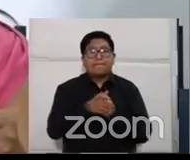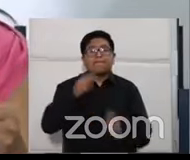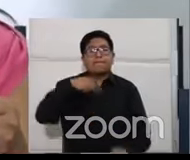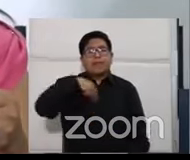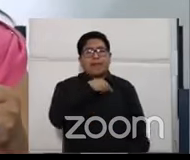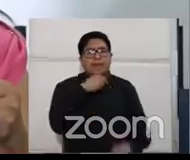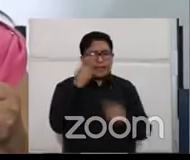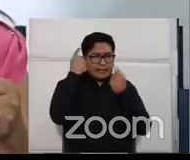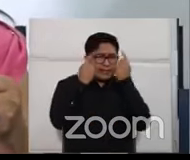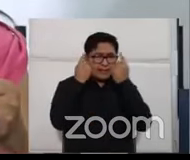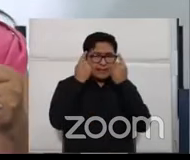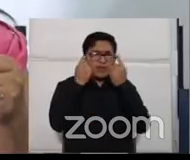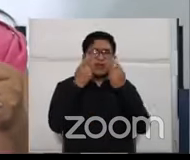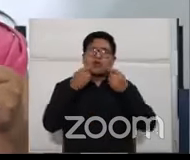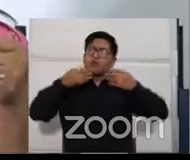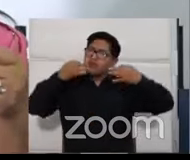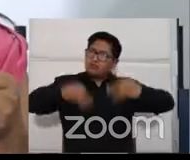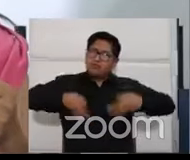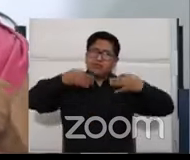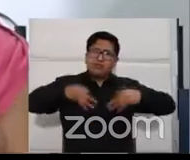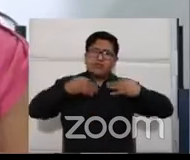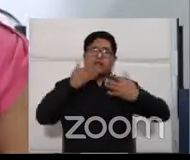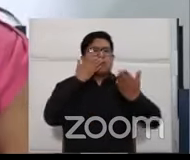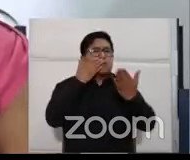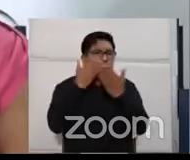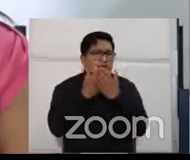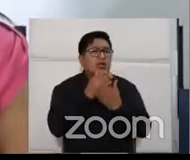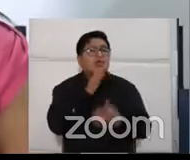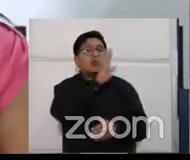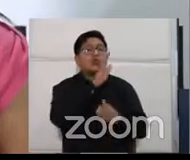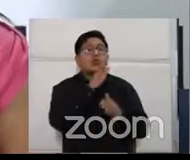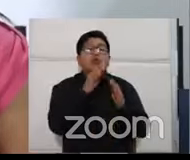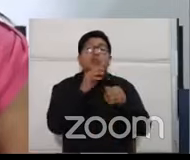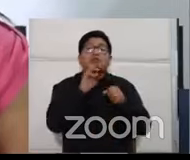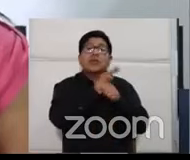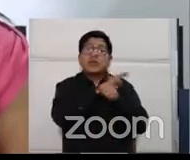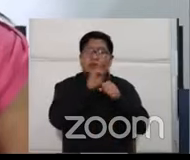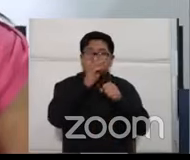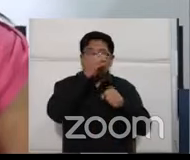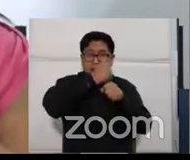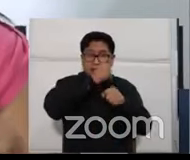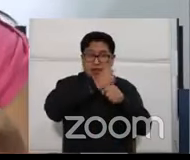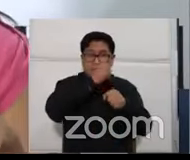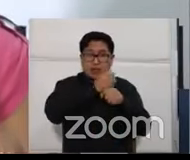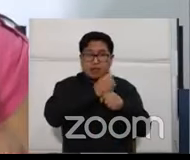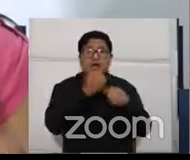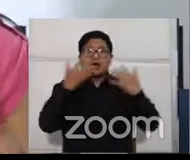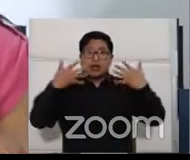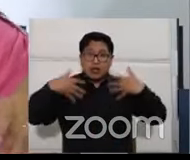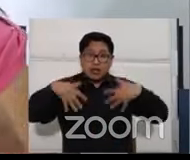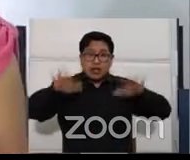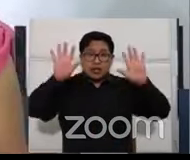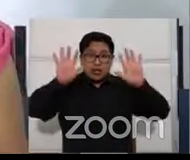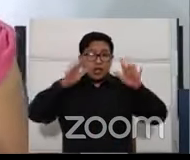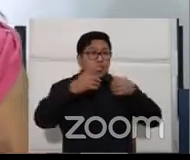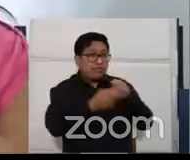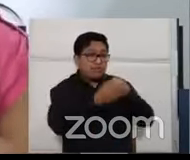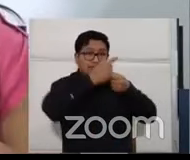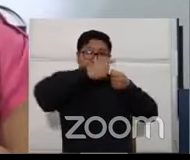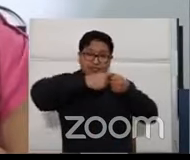una manifestación de voluntad política importante que la ministro de trabajo empleo y previsión social se encuentran en este encuentro